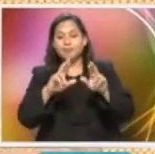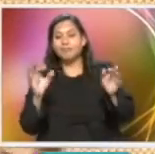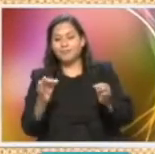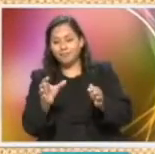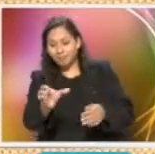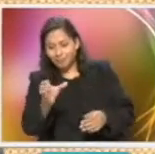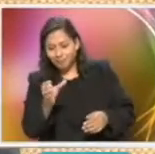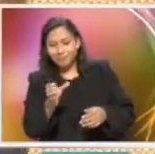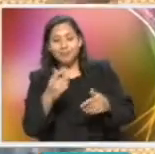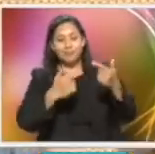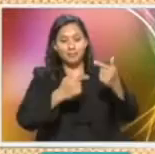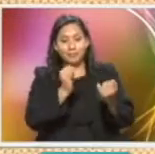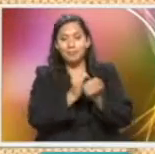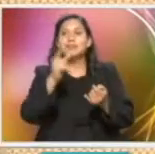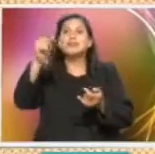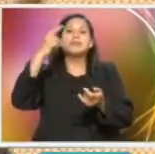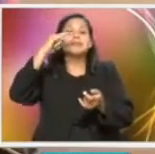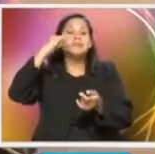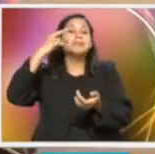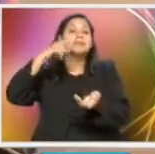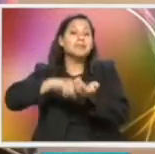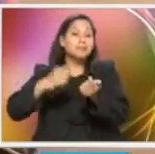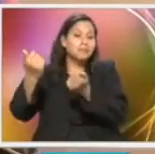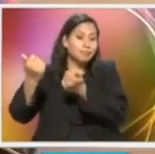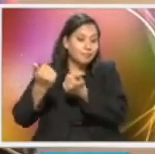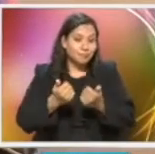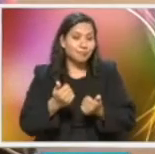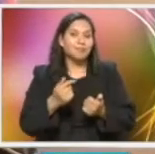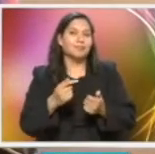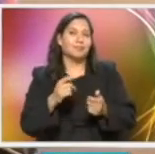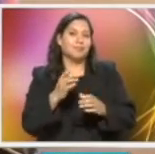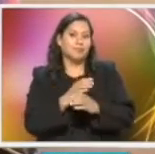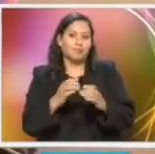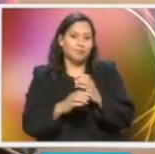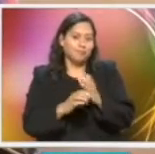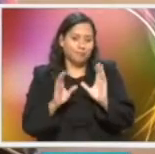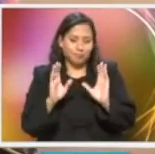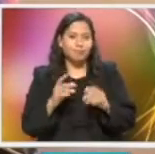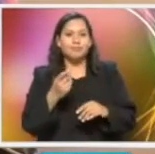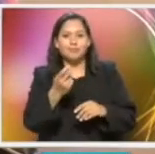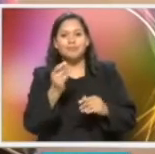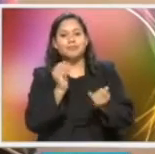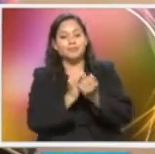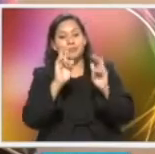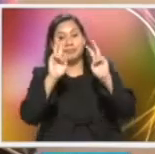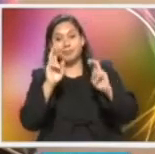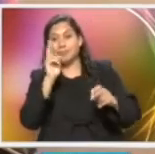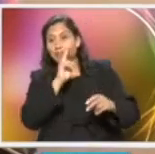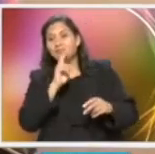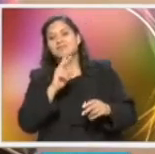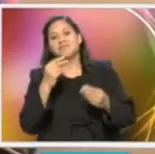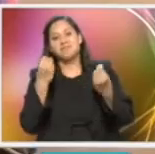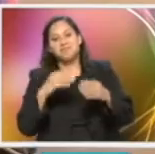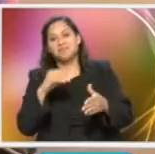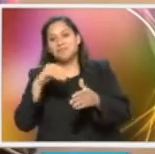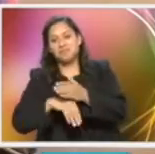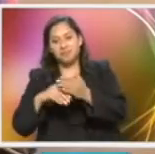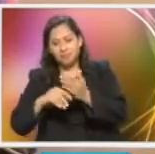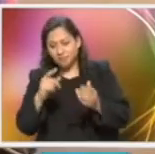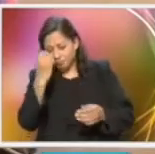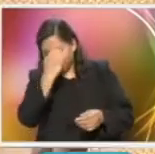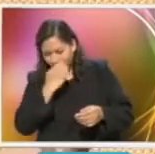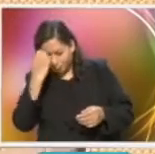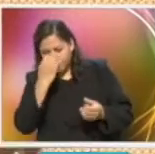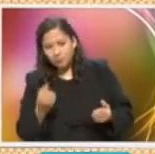que la leche, que todo viene de algún lado, la materia no se crea ni se destruye, solo se transforma, y en términos ambientales esto, pues tenemos que evaluar sobre todo